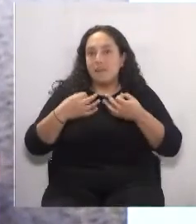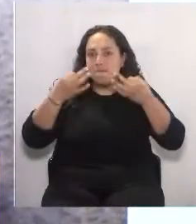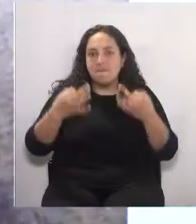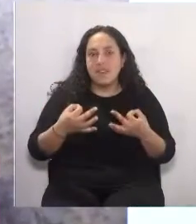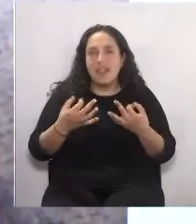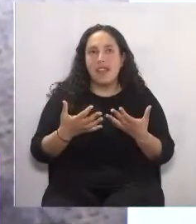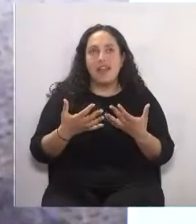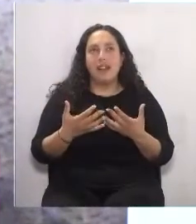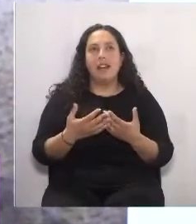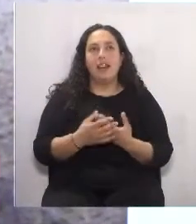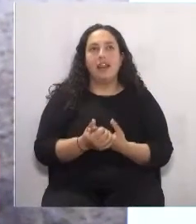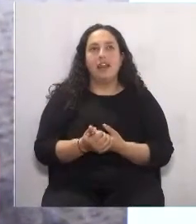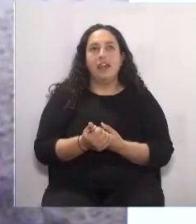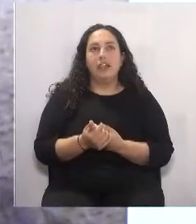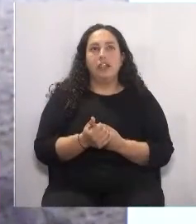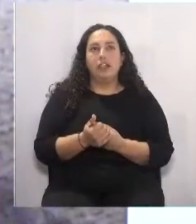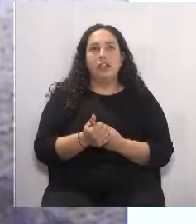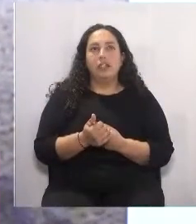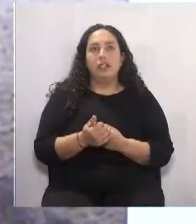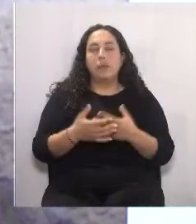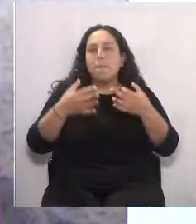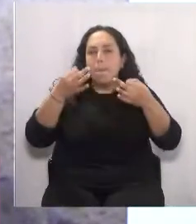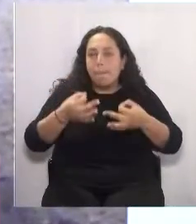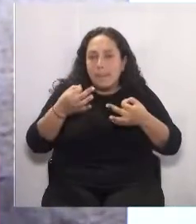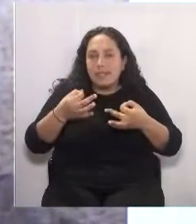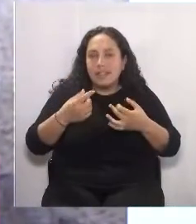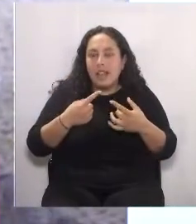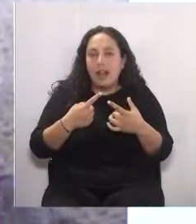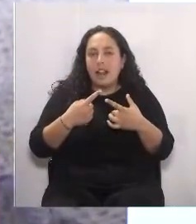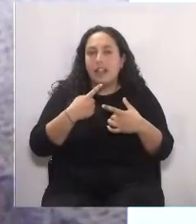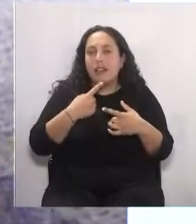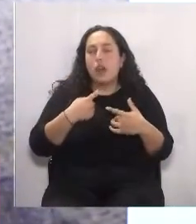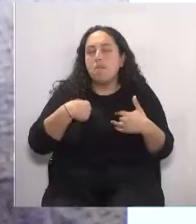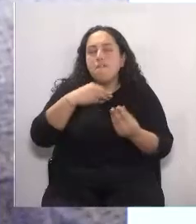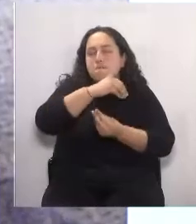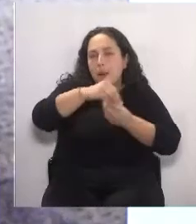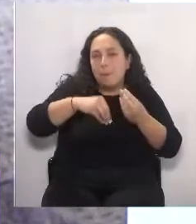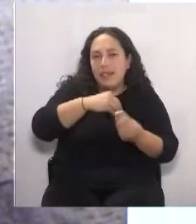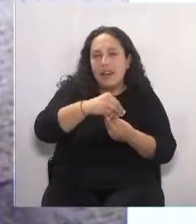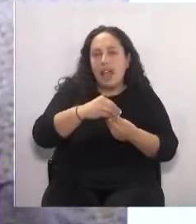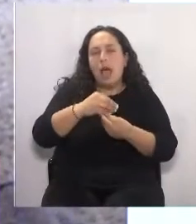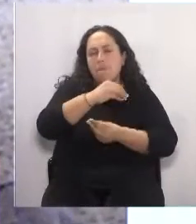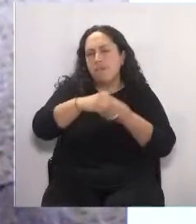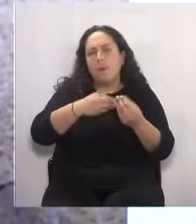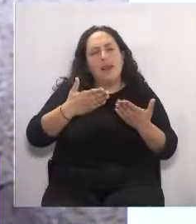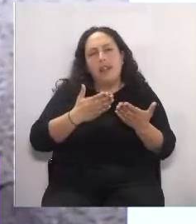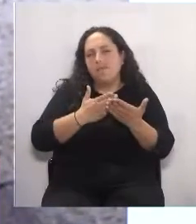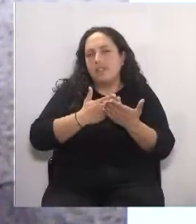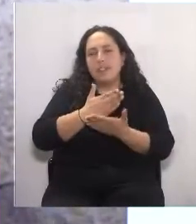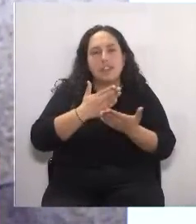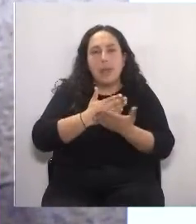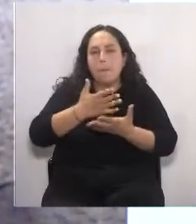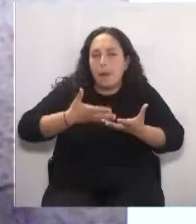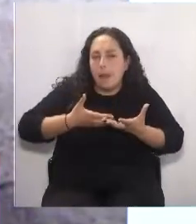dijeron, sobre todo el haber mencionado también a mi familia, que bueno, que ellos también hicieron un trabajo